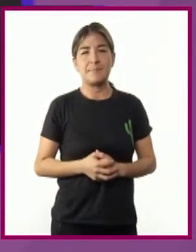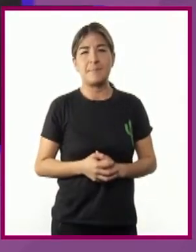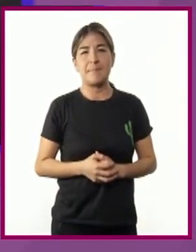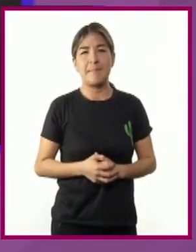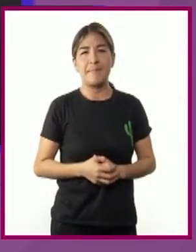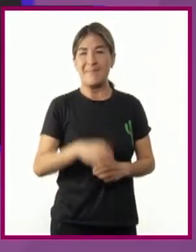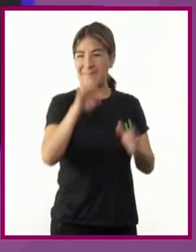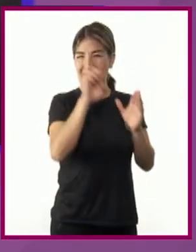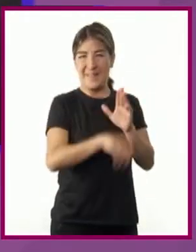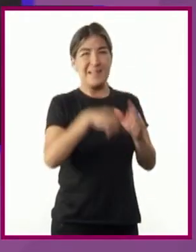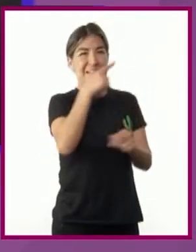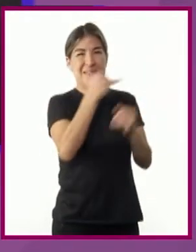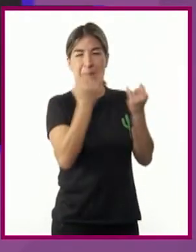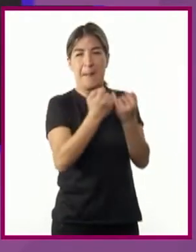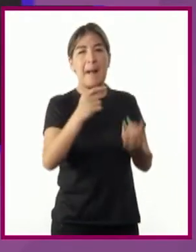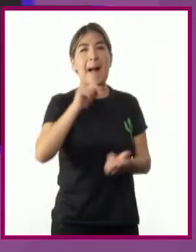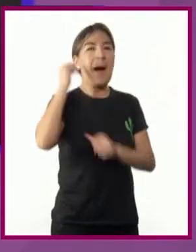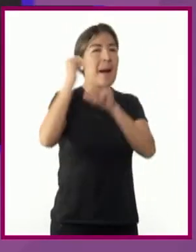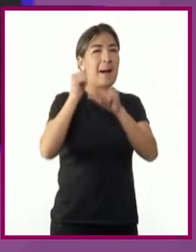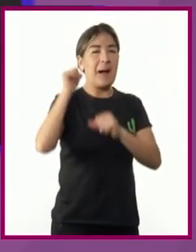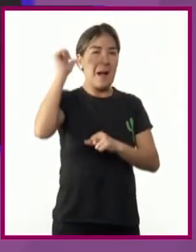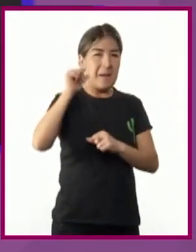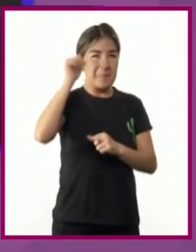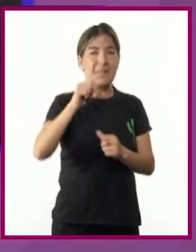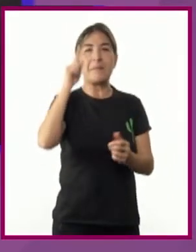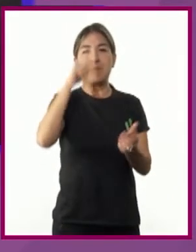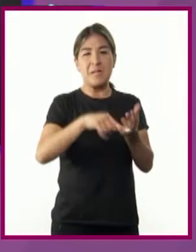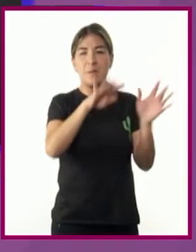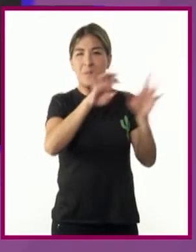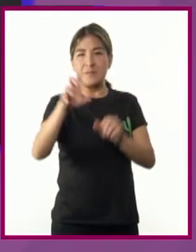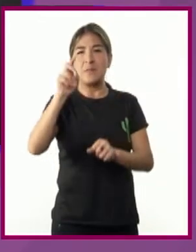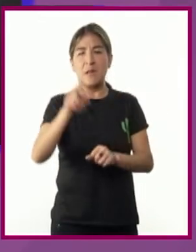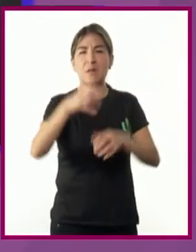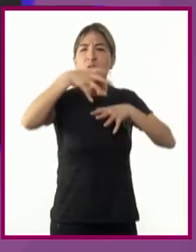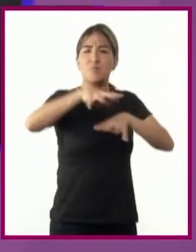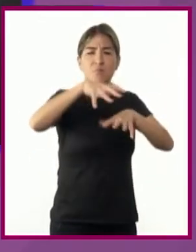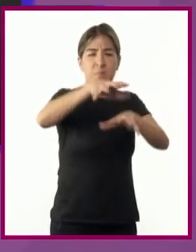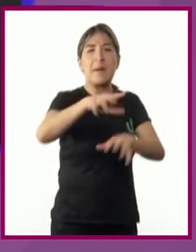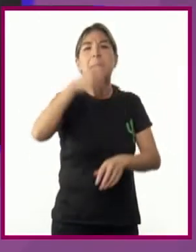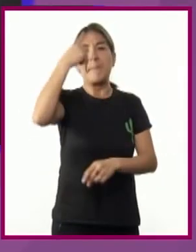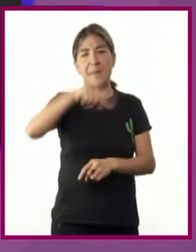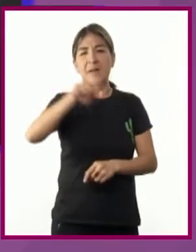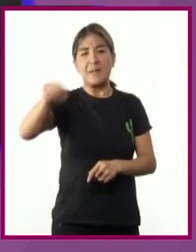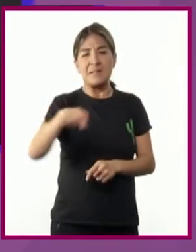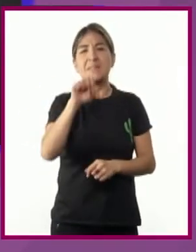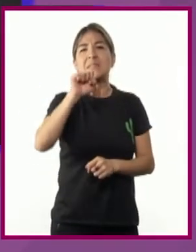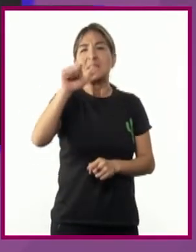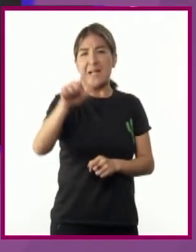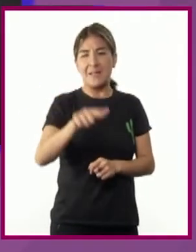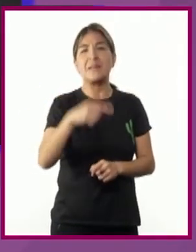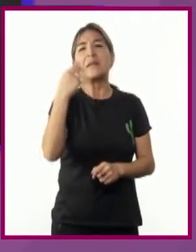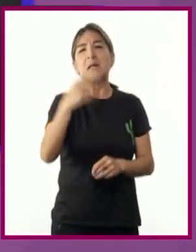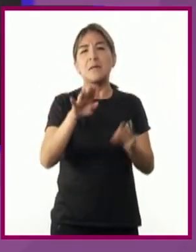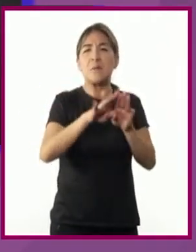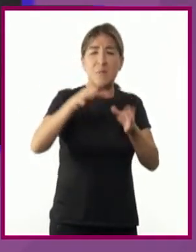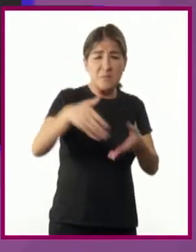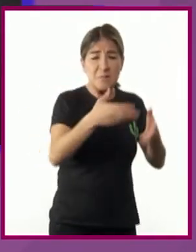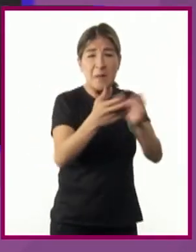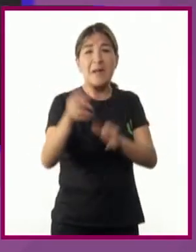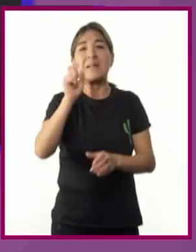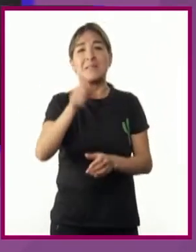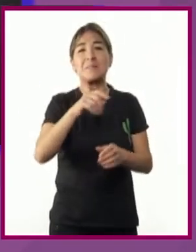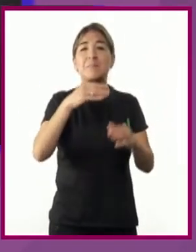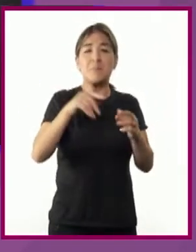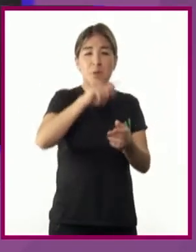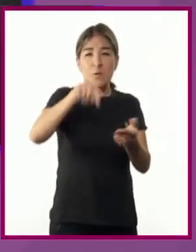Así, por ejemplo, en abril de 1930 realizó la Marcha por la Sal. Recorrió 380 kilómetros para llegar al